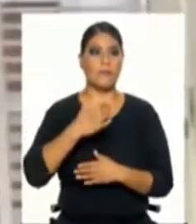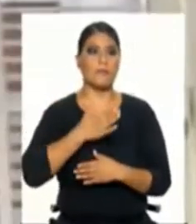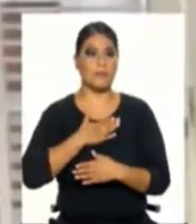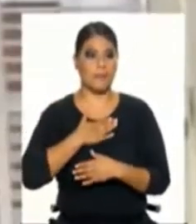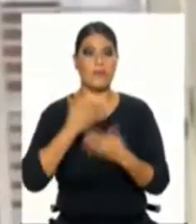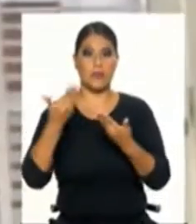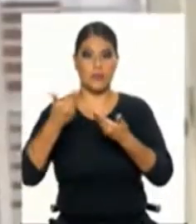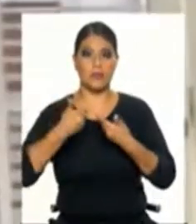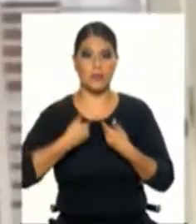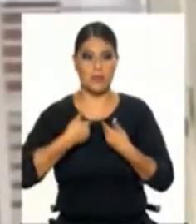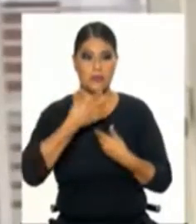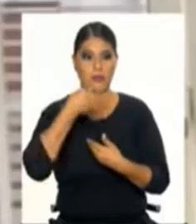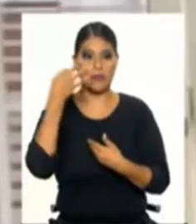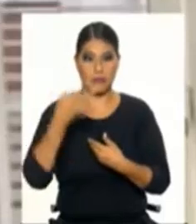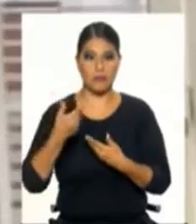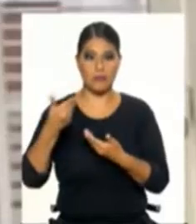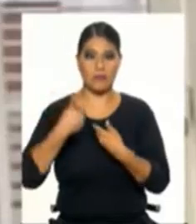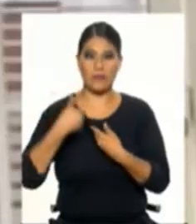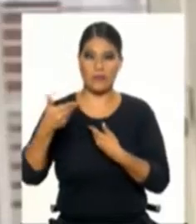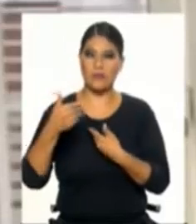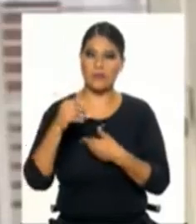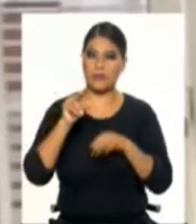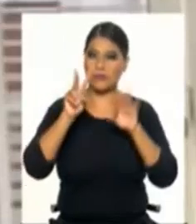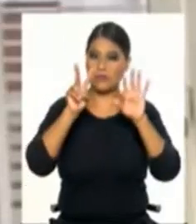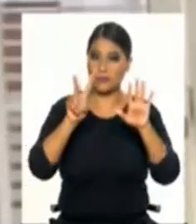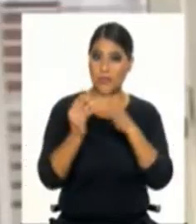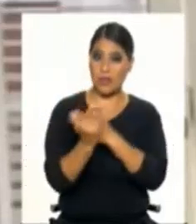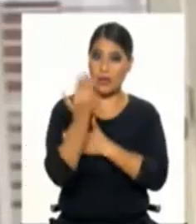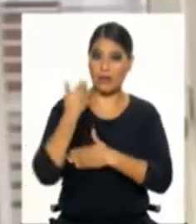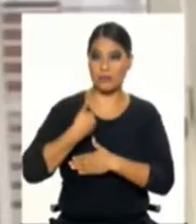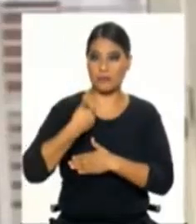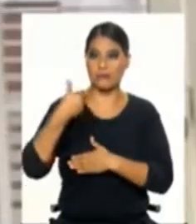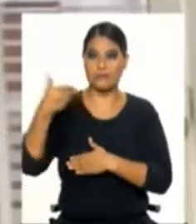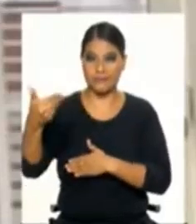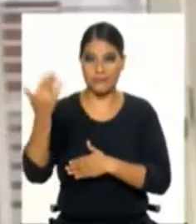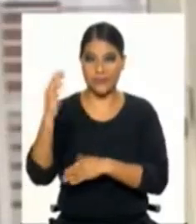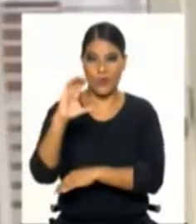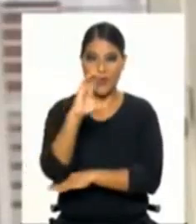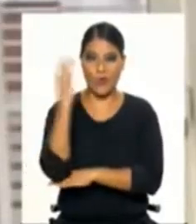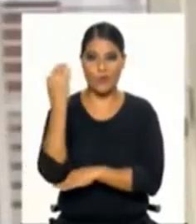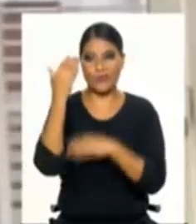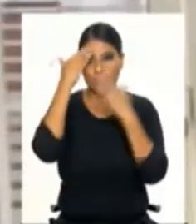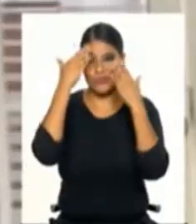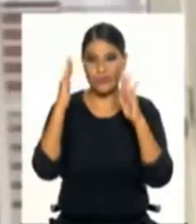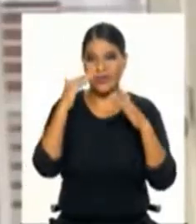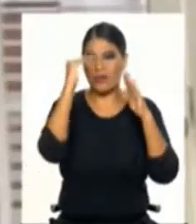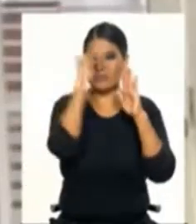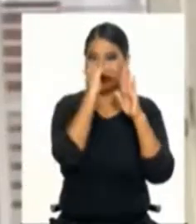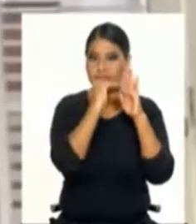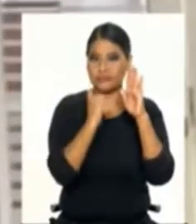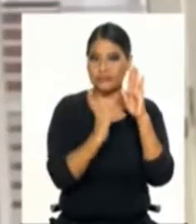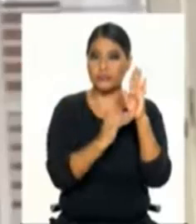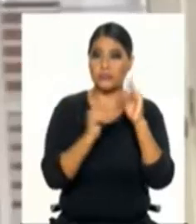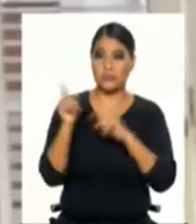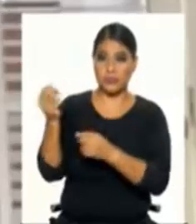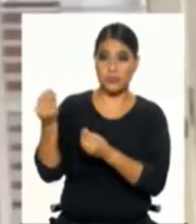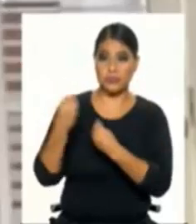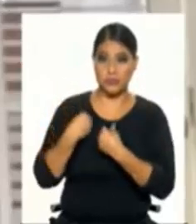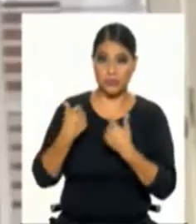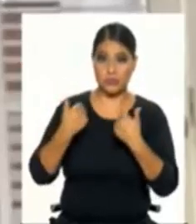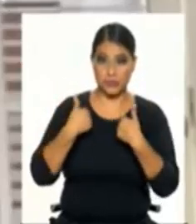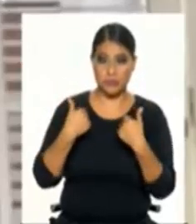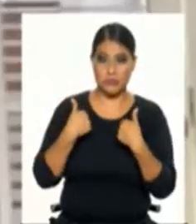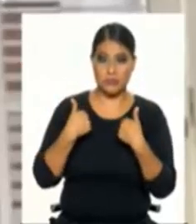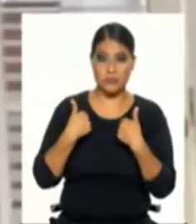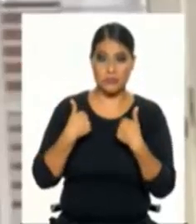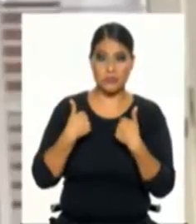partir... verbalmente, no me han citado a partir de las 7 de la mañana. No sé en qué consiste el procedimiento. Si usted me dice que tengo